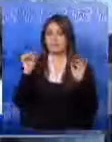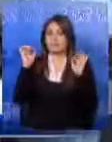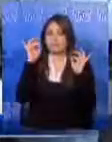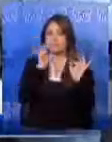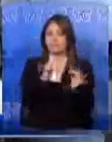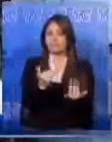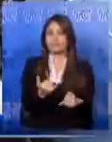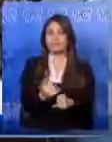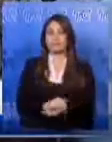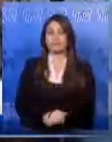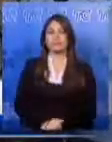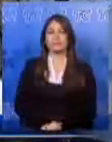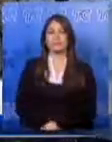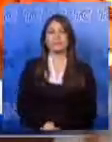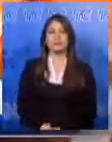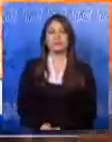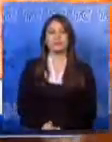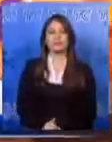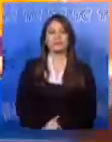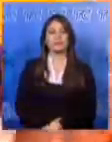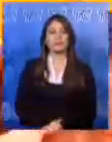las primeras horas de hoy.